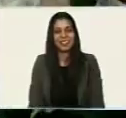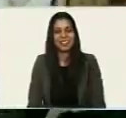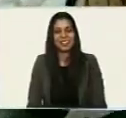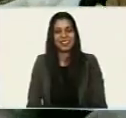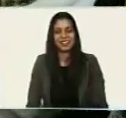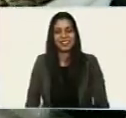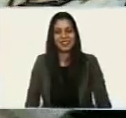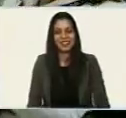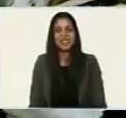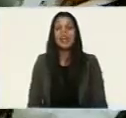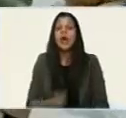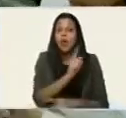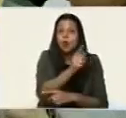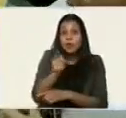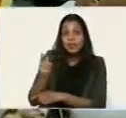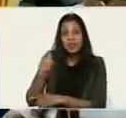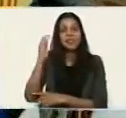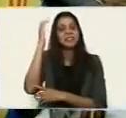Y ustedes saben que